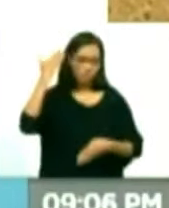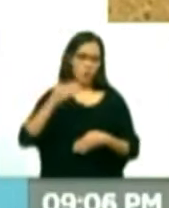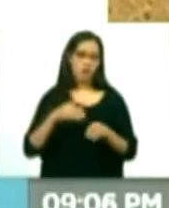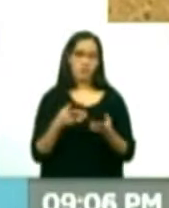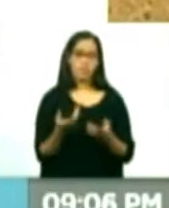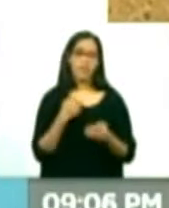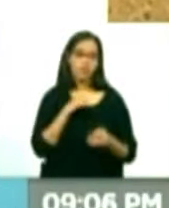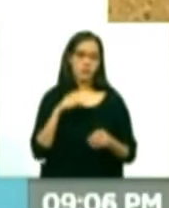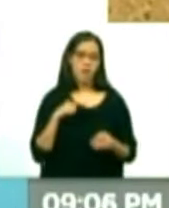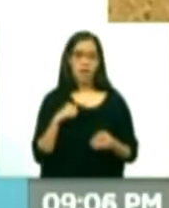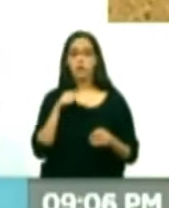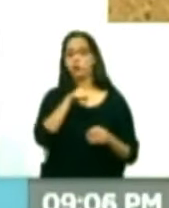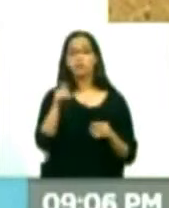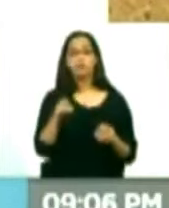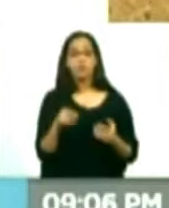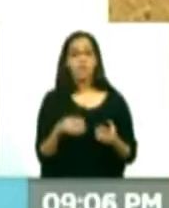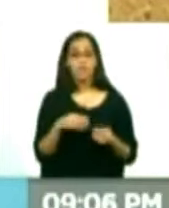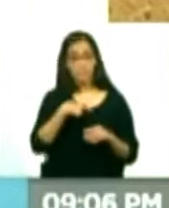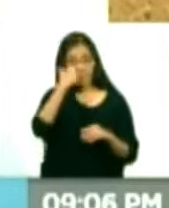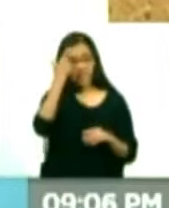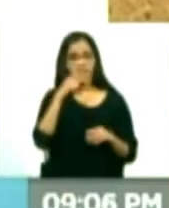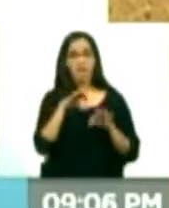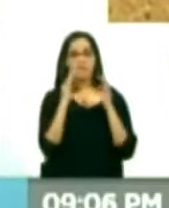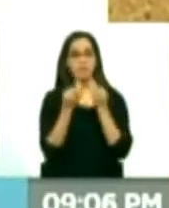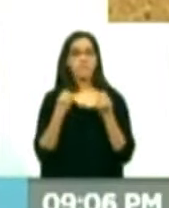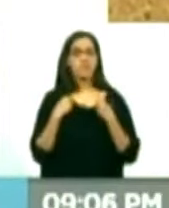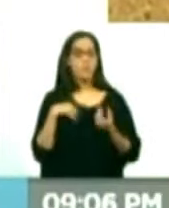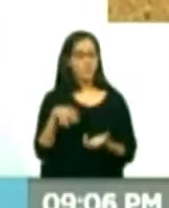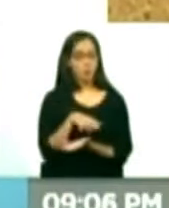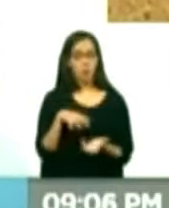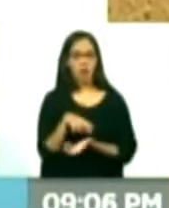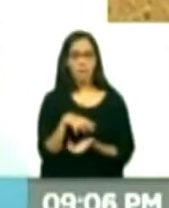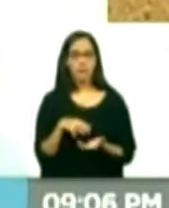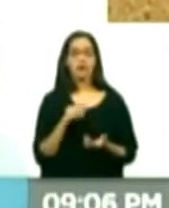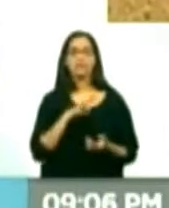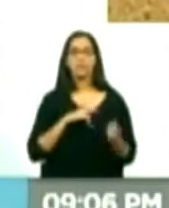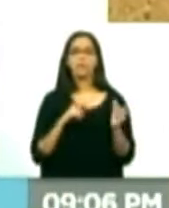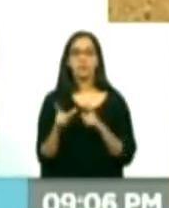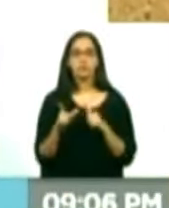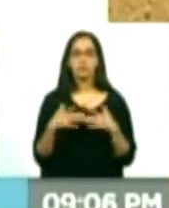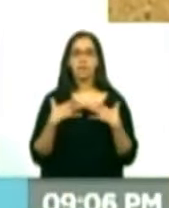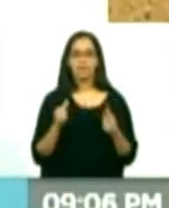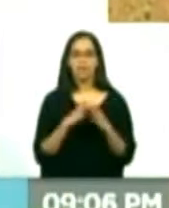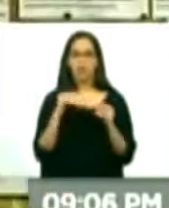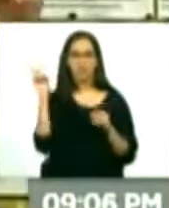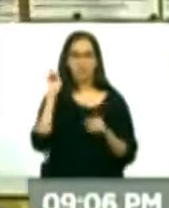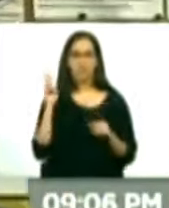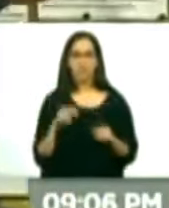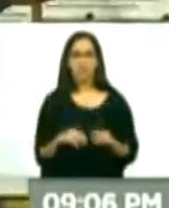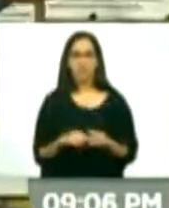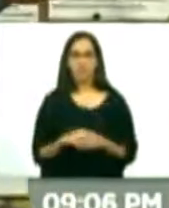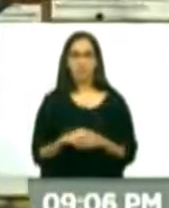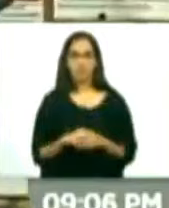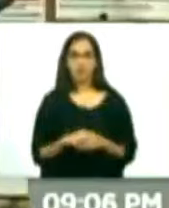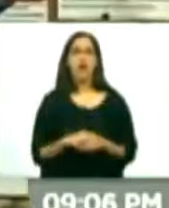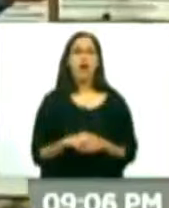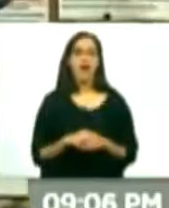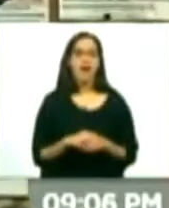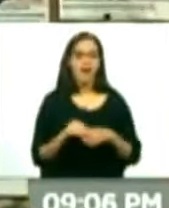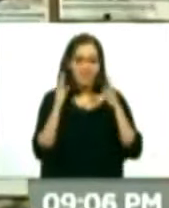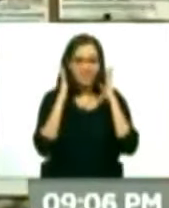expuestos y avergüenzan a sus familias mientras vivimos este desastre. Estamos a tiempo para salvar a toda Venezuela. Y se ve que te hicieron caso, Juanito